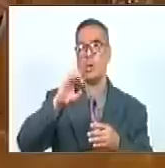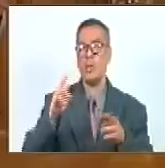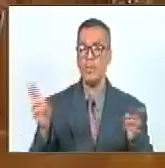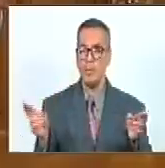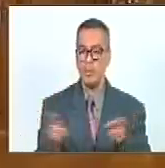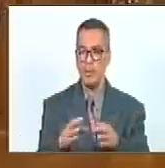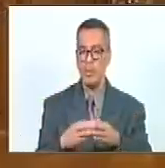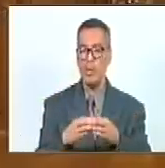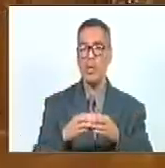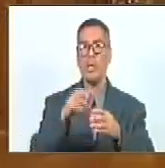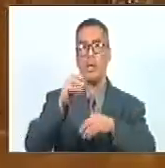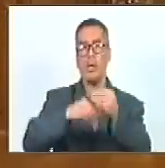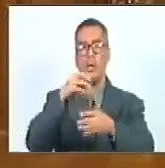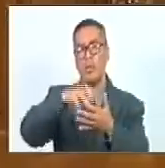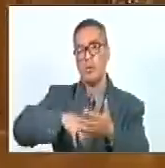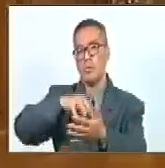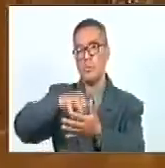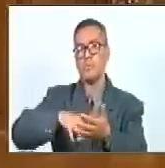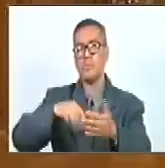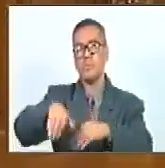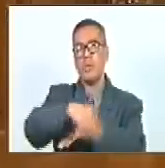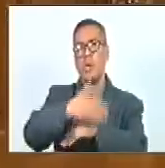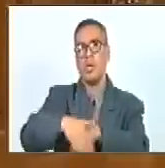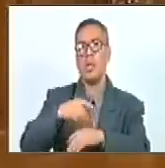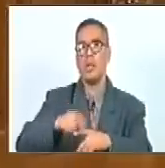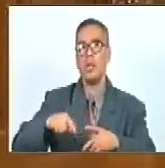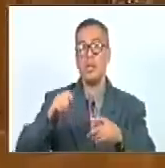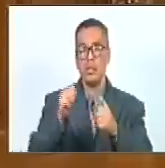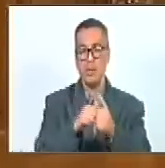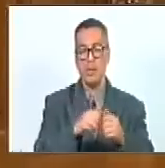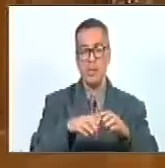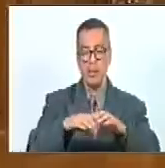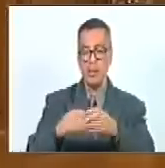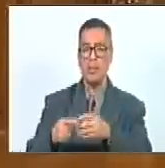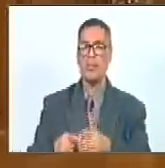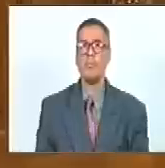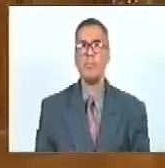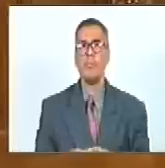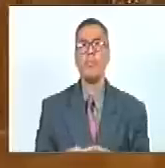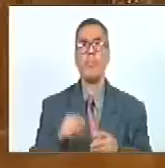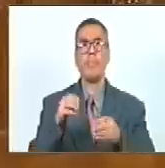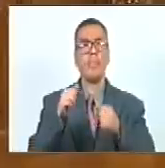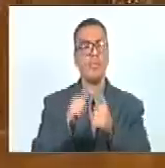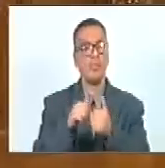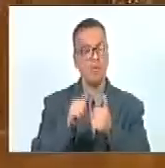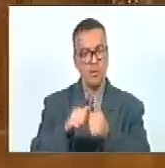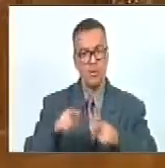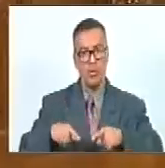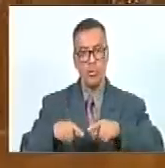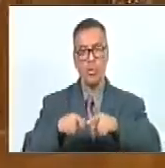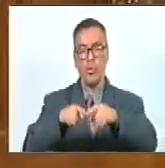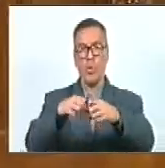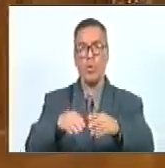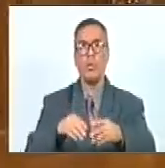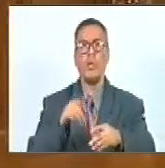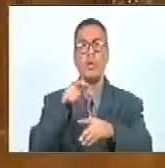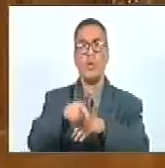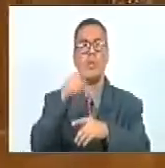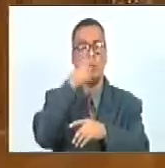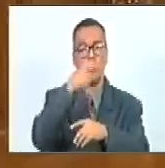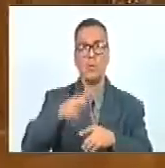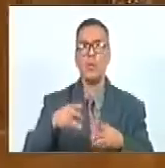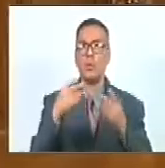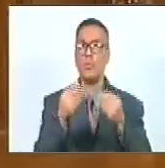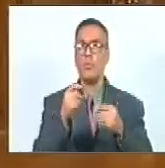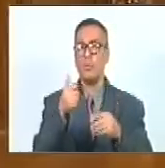población agropecuaria de calles empedradas en sus fugas para llevar el bastimento al pueblo y de